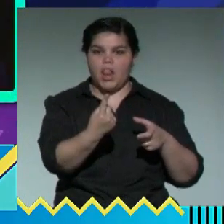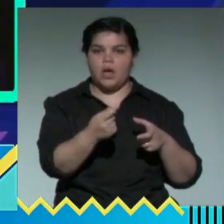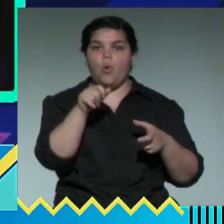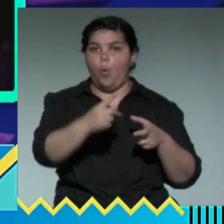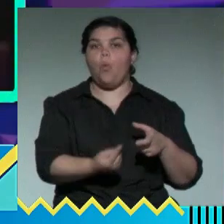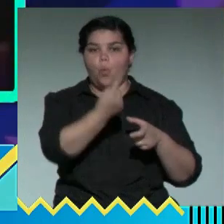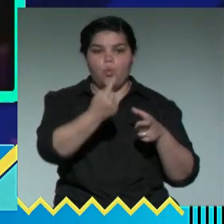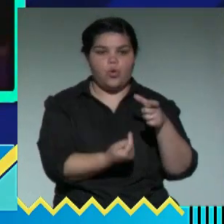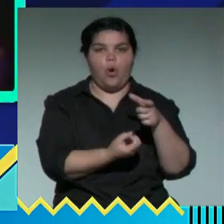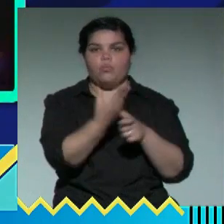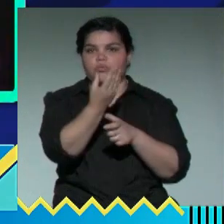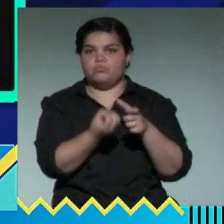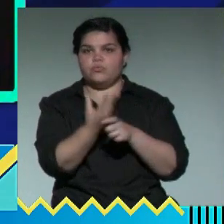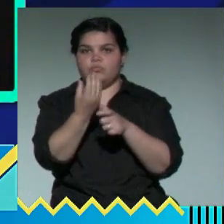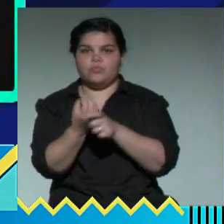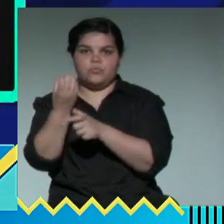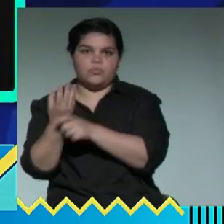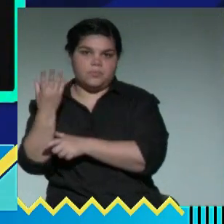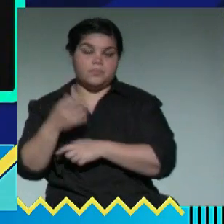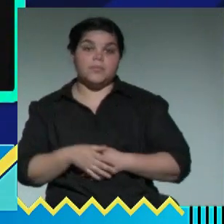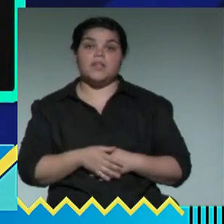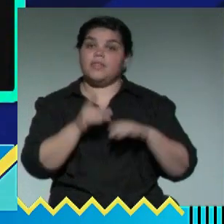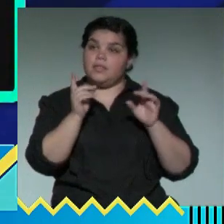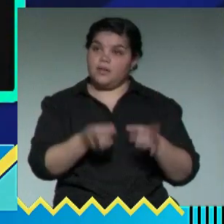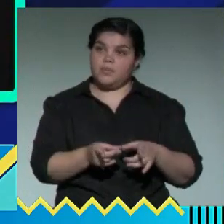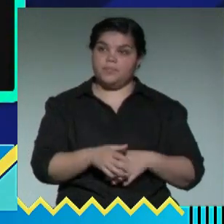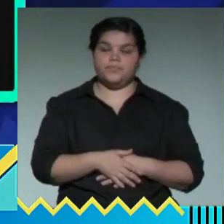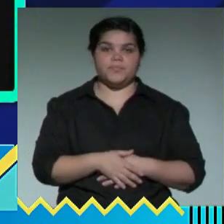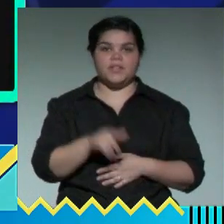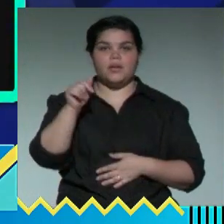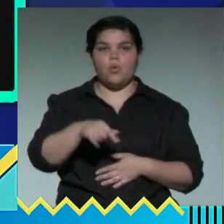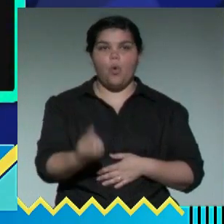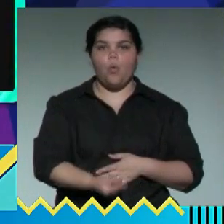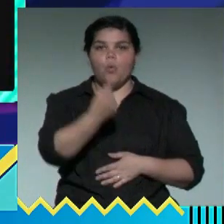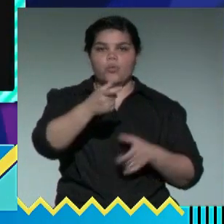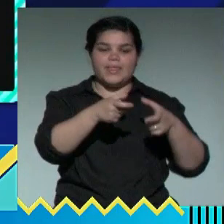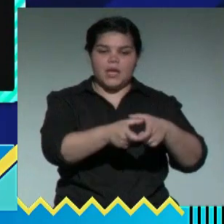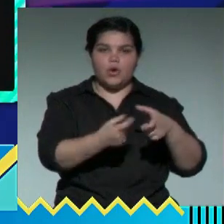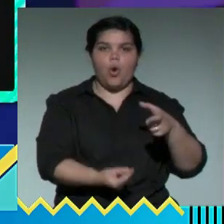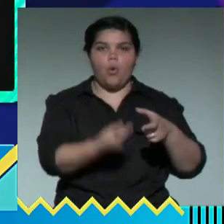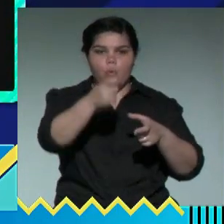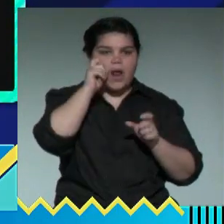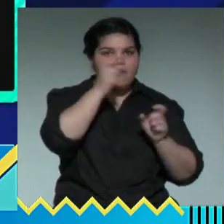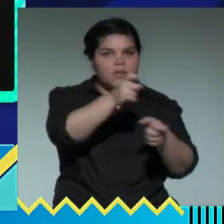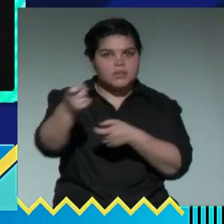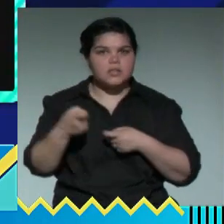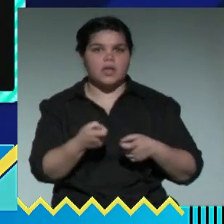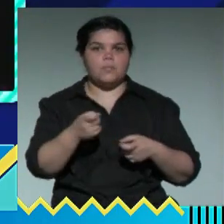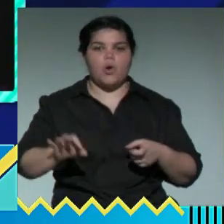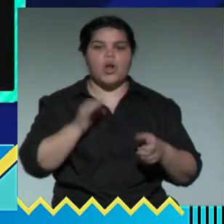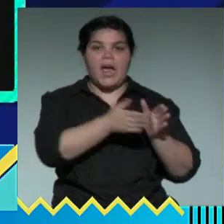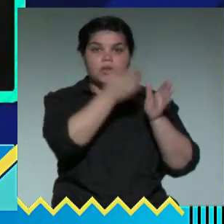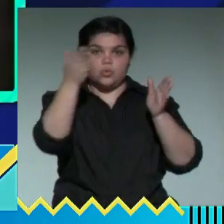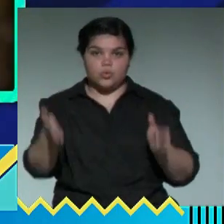pero era como... Yo me acuerdo que vi las presentaciones, era disco y gira por año. Yo vi, por ejemplo, en el 87 la presentación